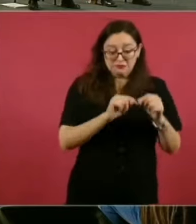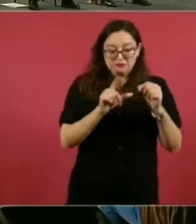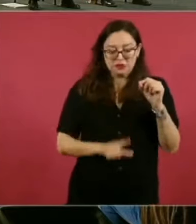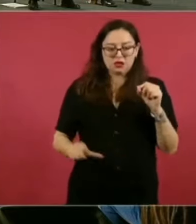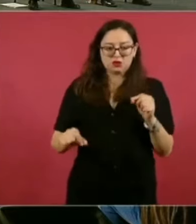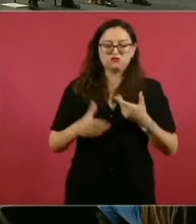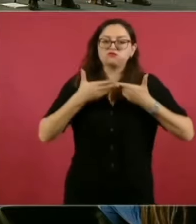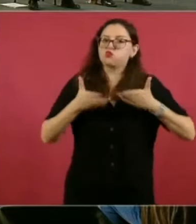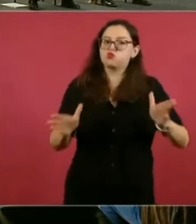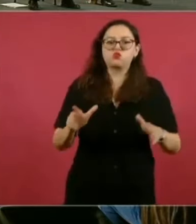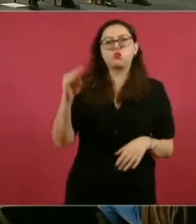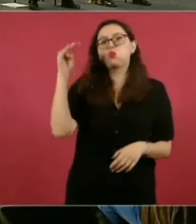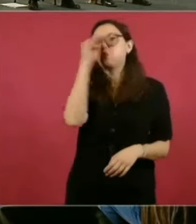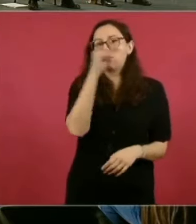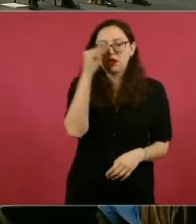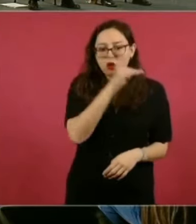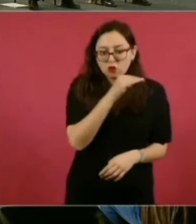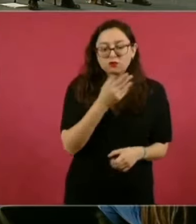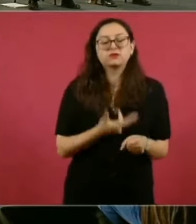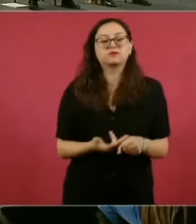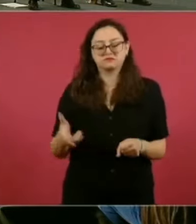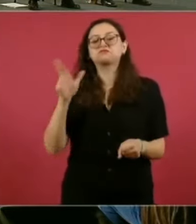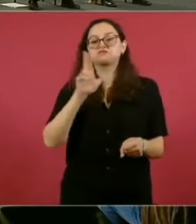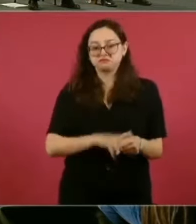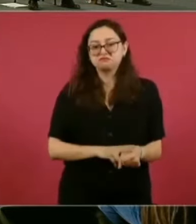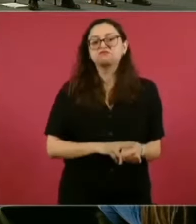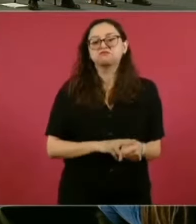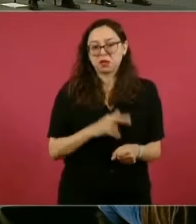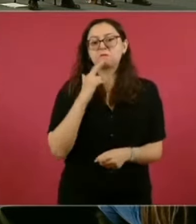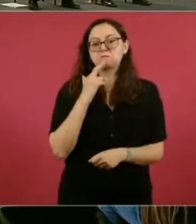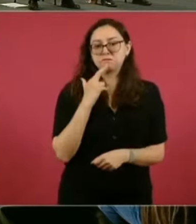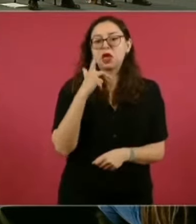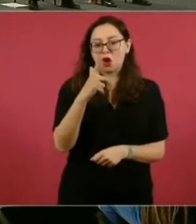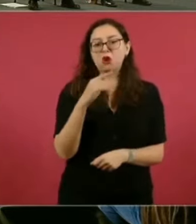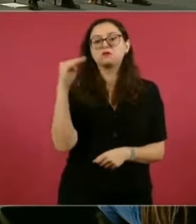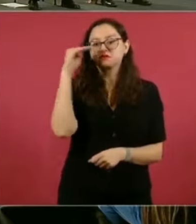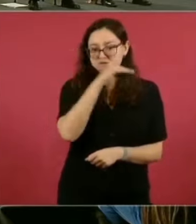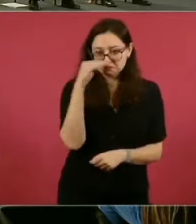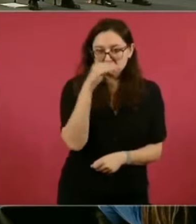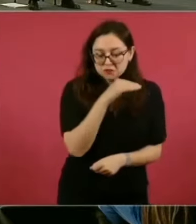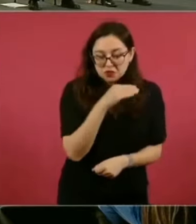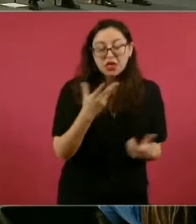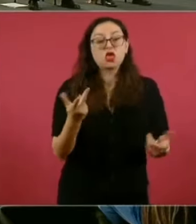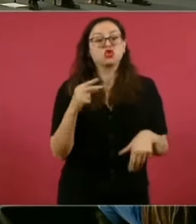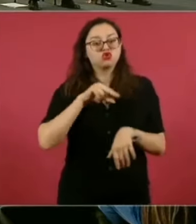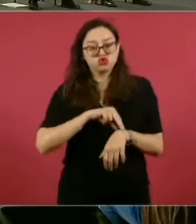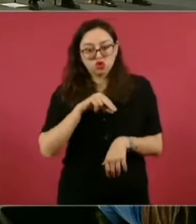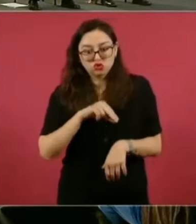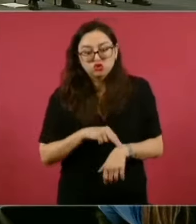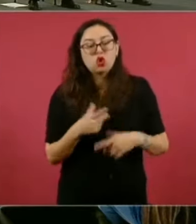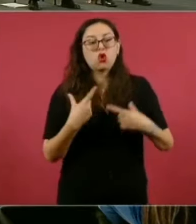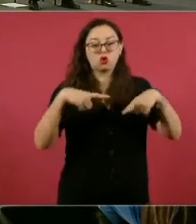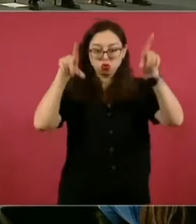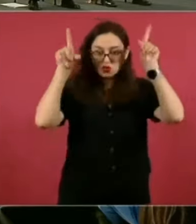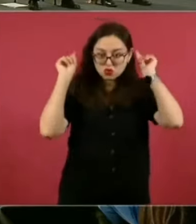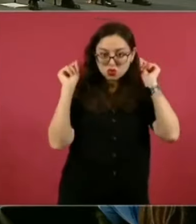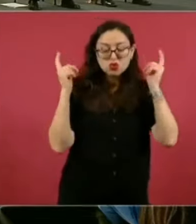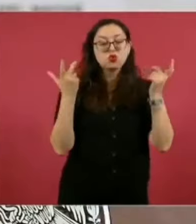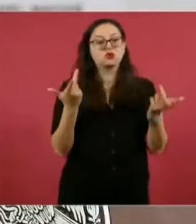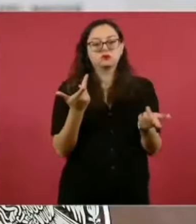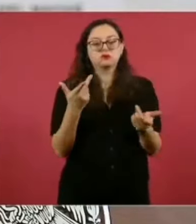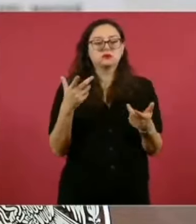es que creemos que es mejor que los hospitales sigan siendo públicos y el personal sigan siendo trabajadores de gobierno,